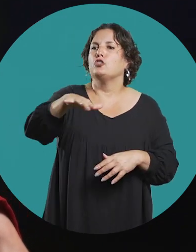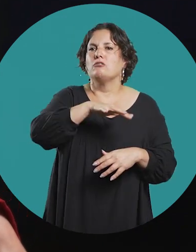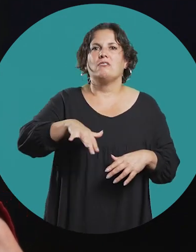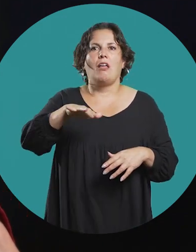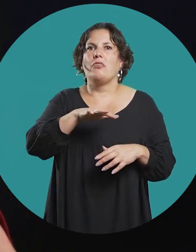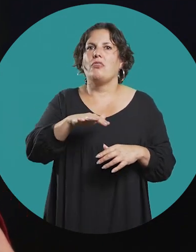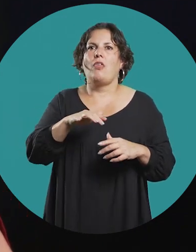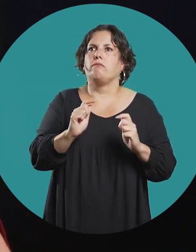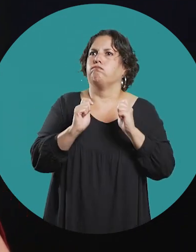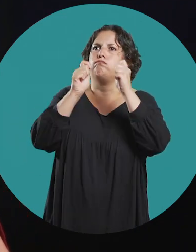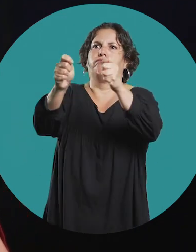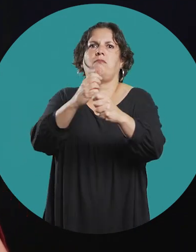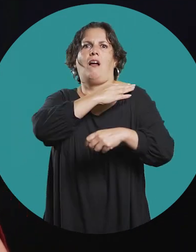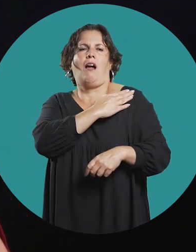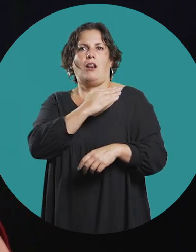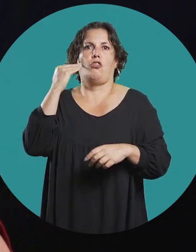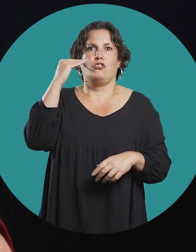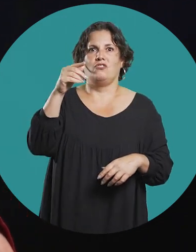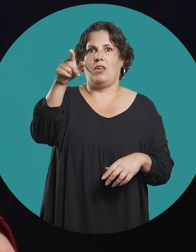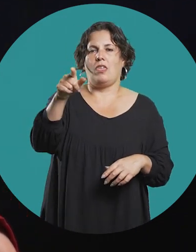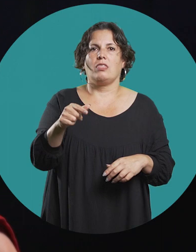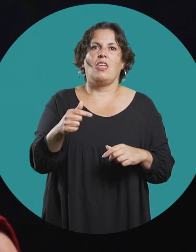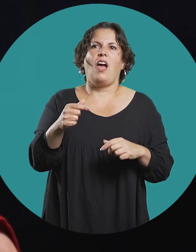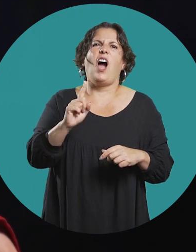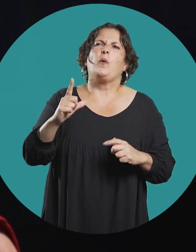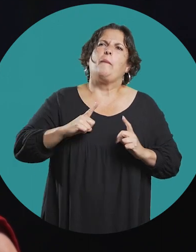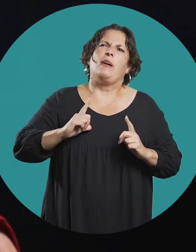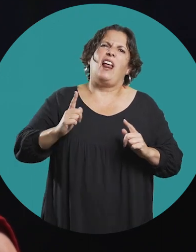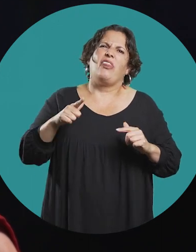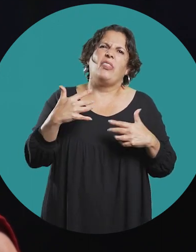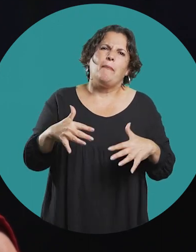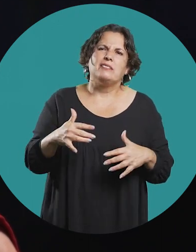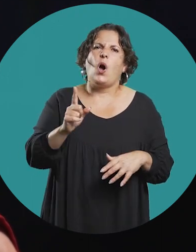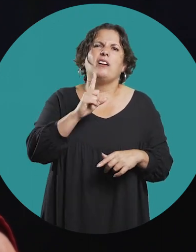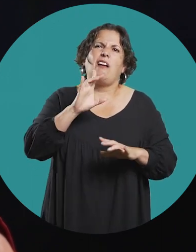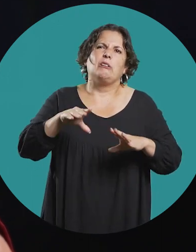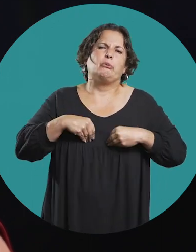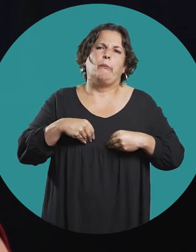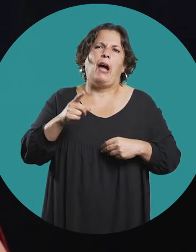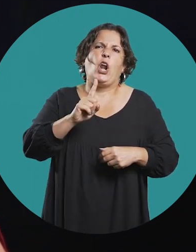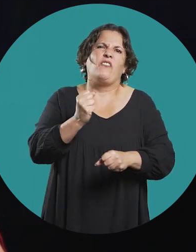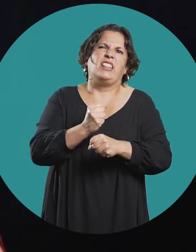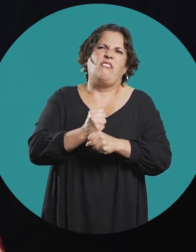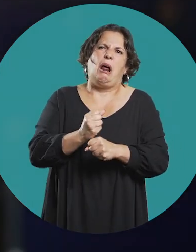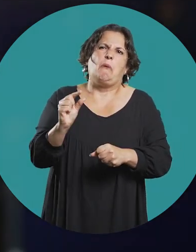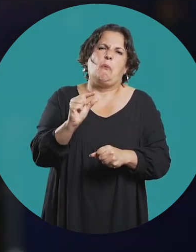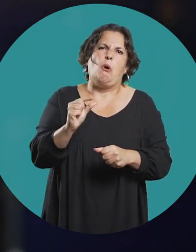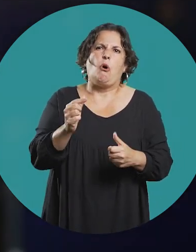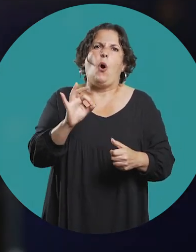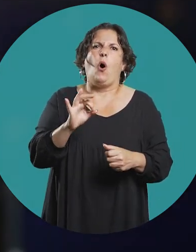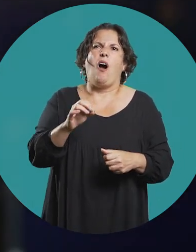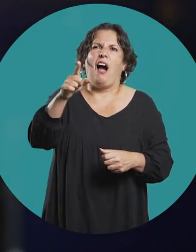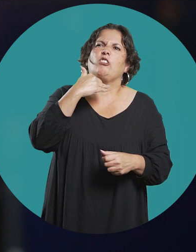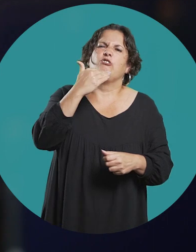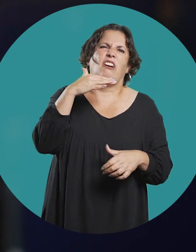vuelca también sobre los docentes, ¿no? Esta cosa de no esperar demasiado, o de asumir que no van a trabajar mucho, o de pensar